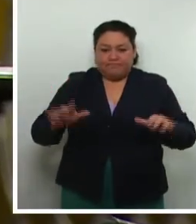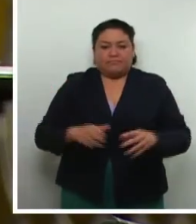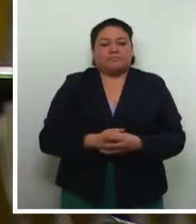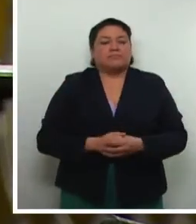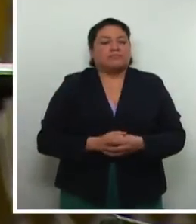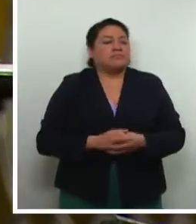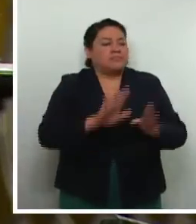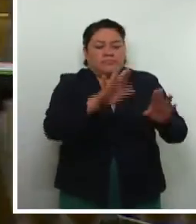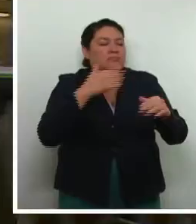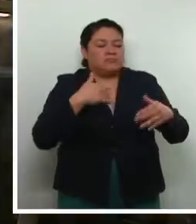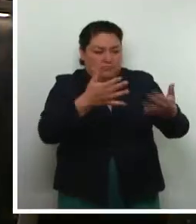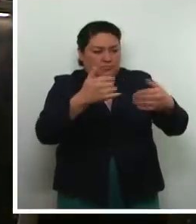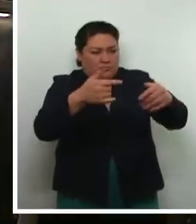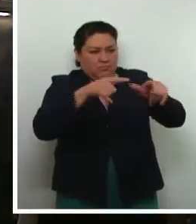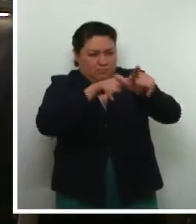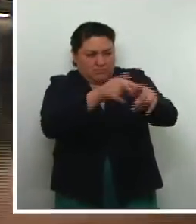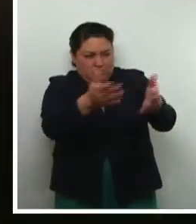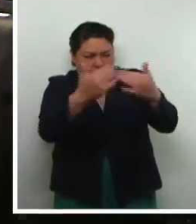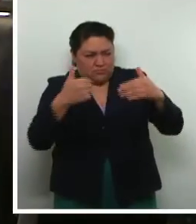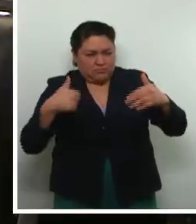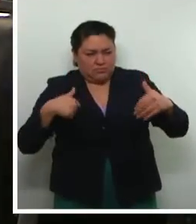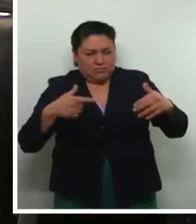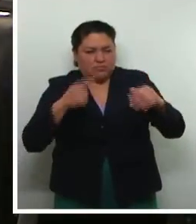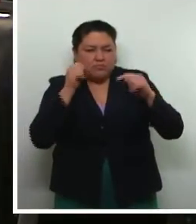Continúe, escuchemos a la oradora.